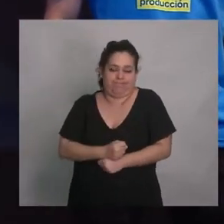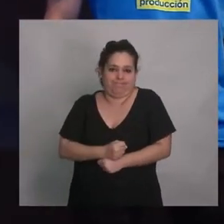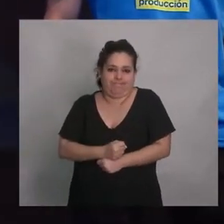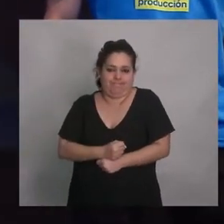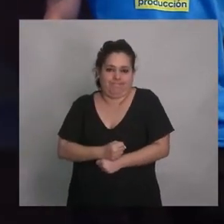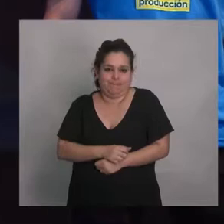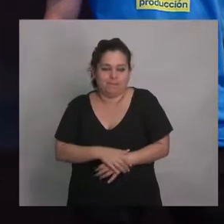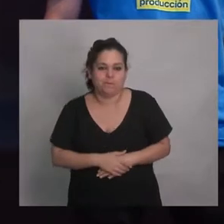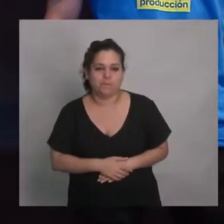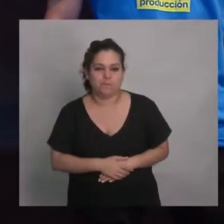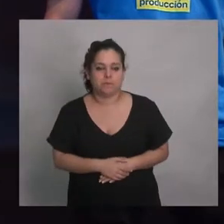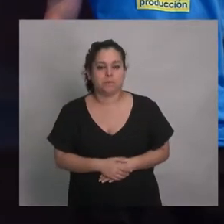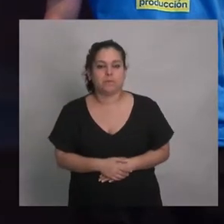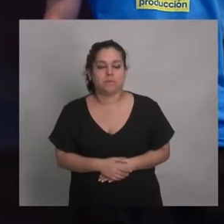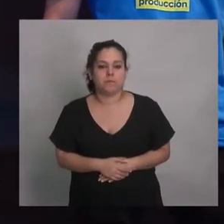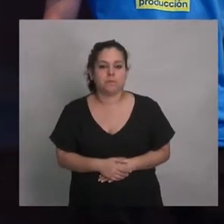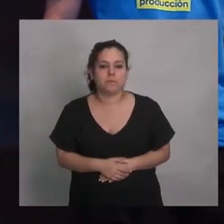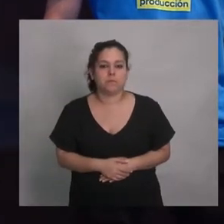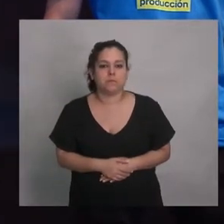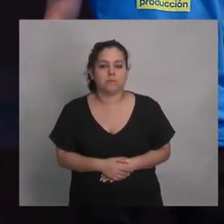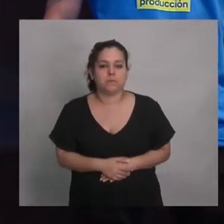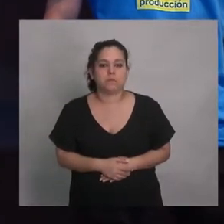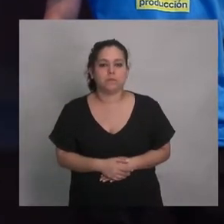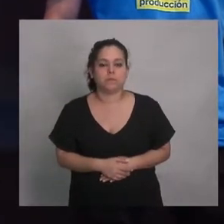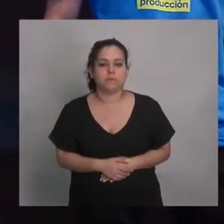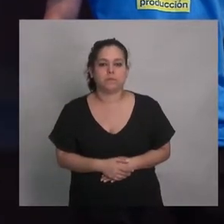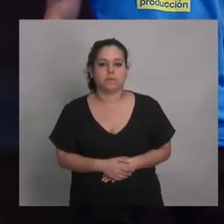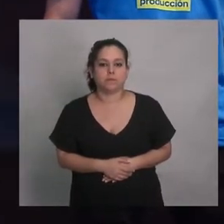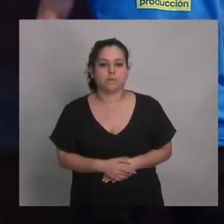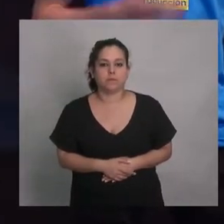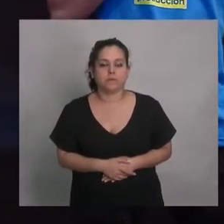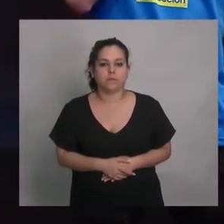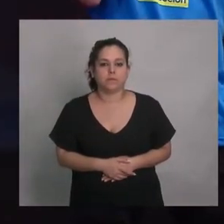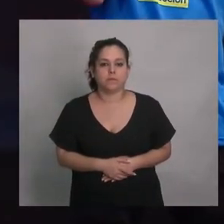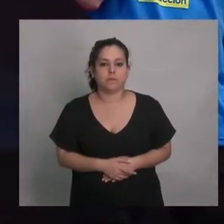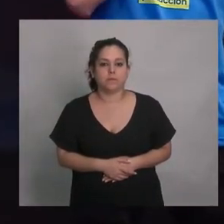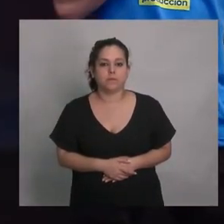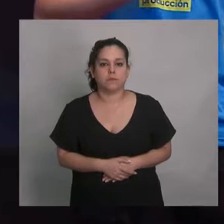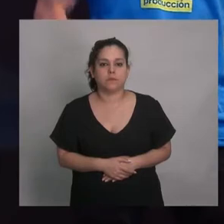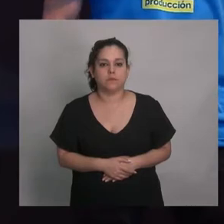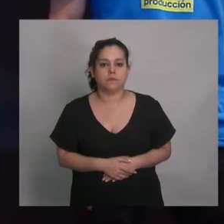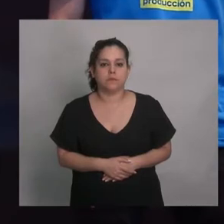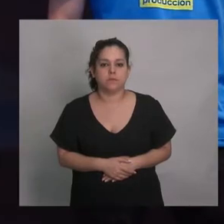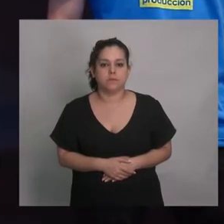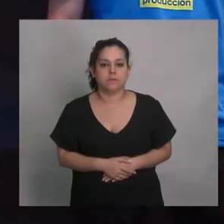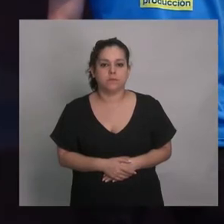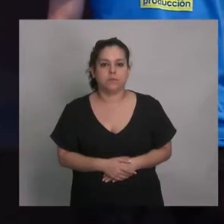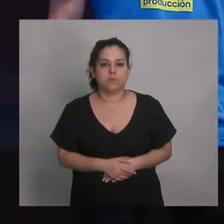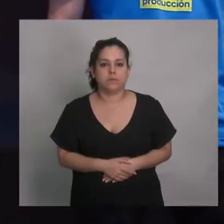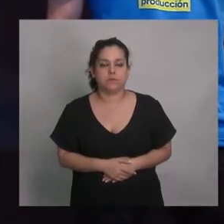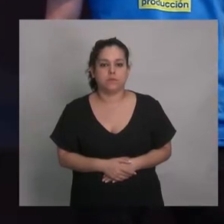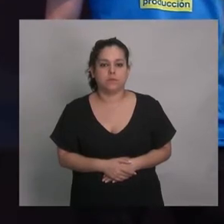bajas cómo se perdía de emoción pero de distracción